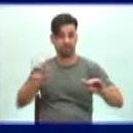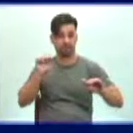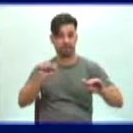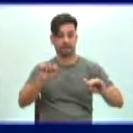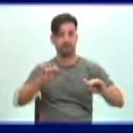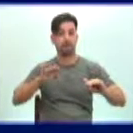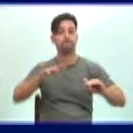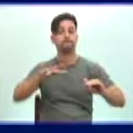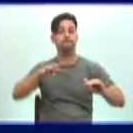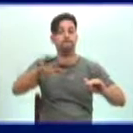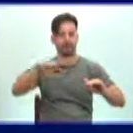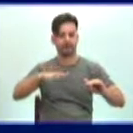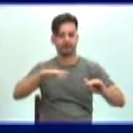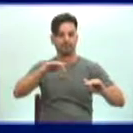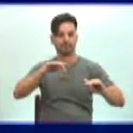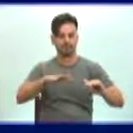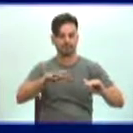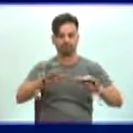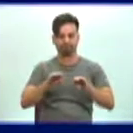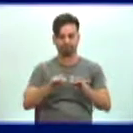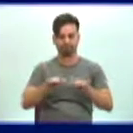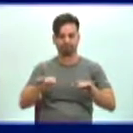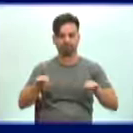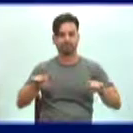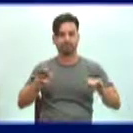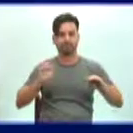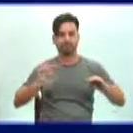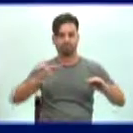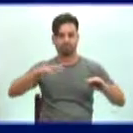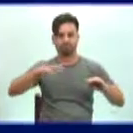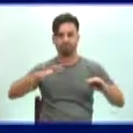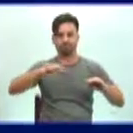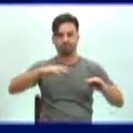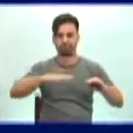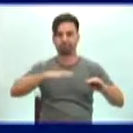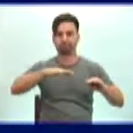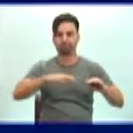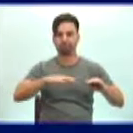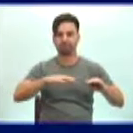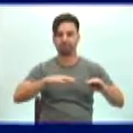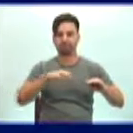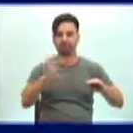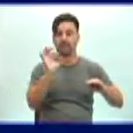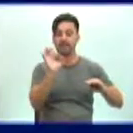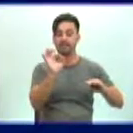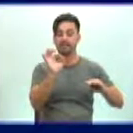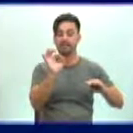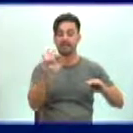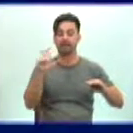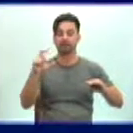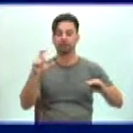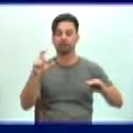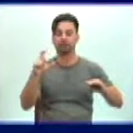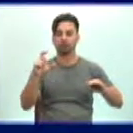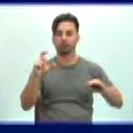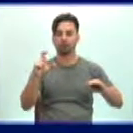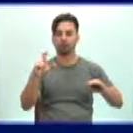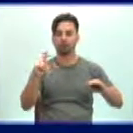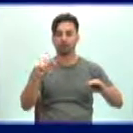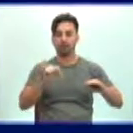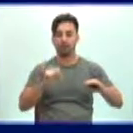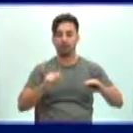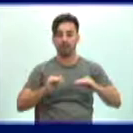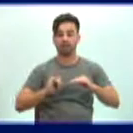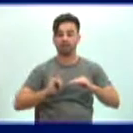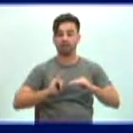ahí, fíjense que en una columna aparecen los grados Celsius que encontramos y en la otra la distancia que nos encontramos al nivel del mar.